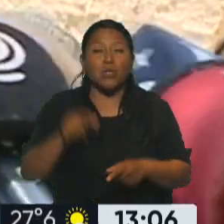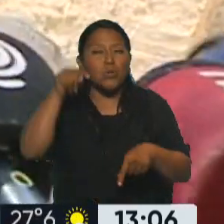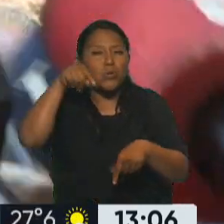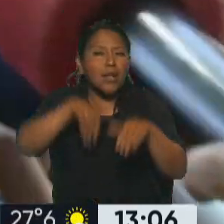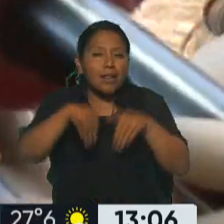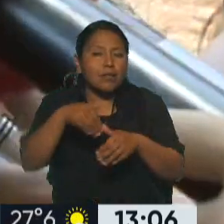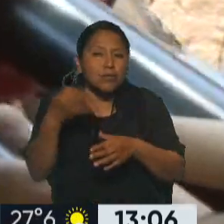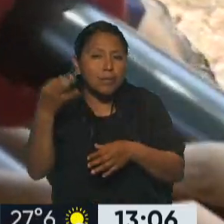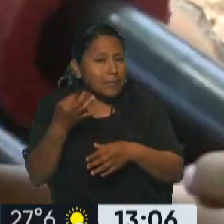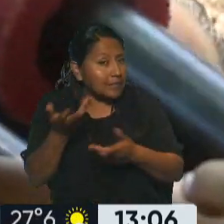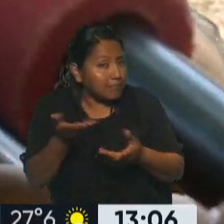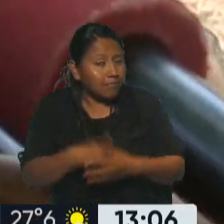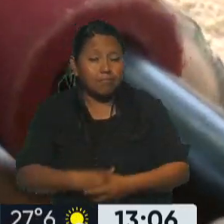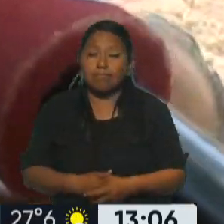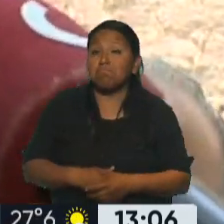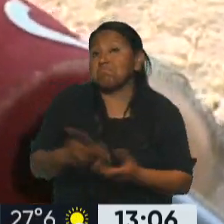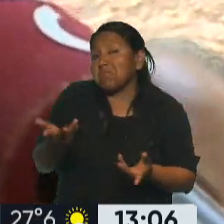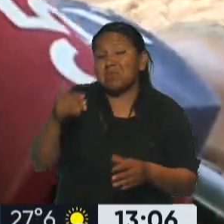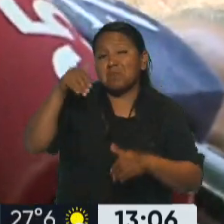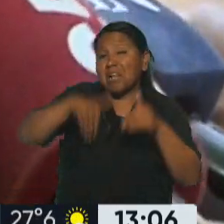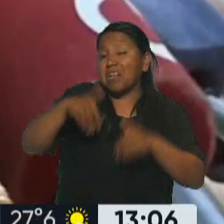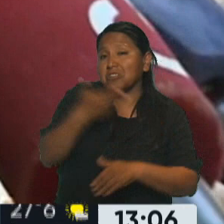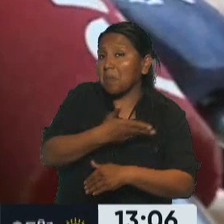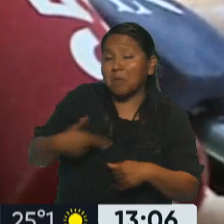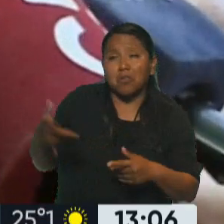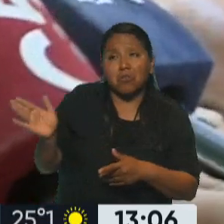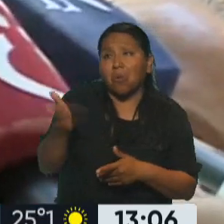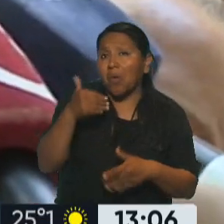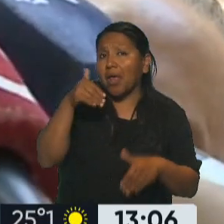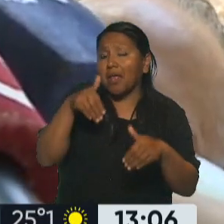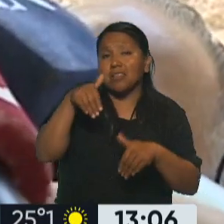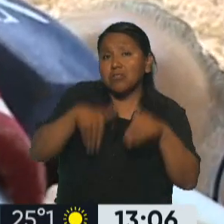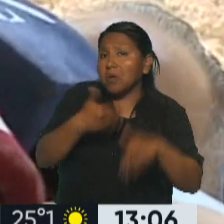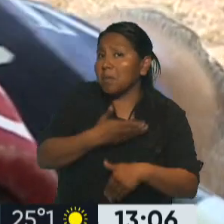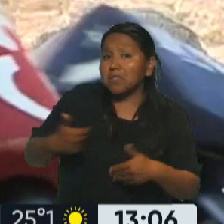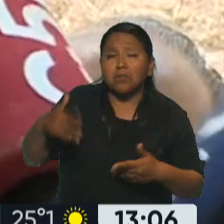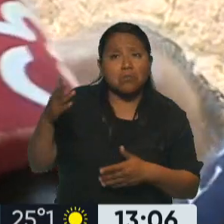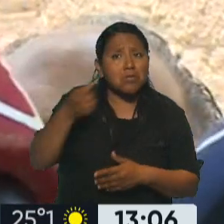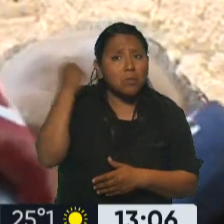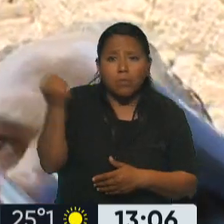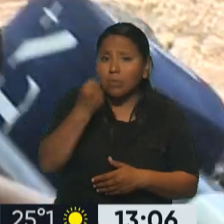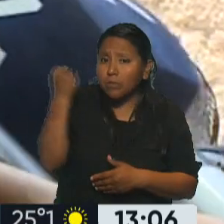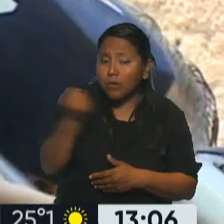gobernador, esta? Es una elección a presidente, y todas las elecciones a presidente son importantes porque hacen...